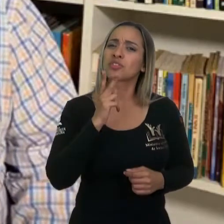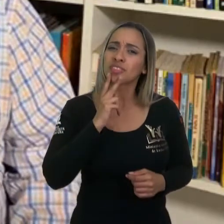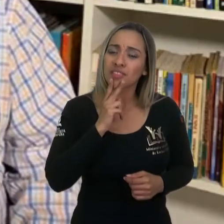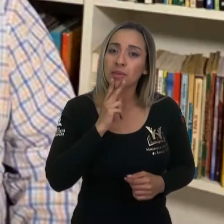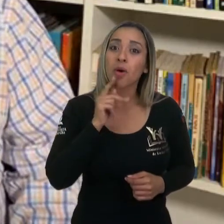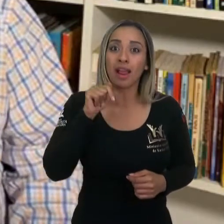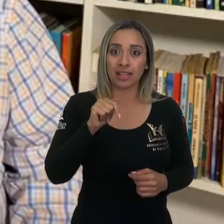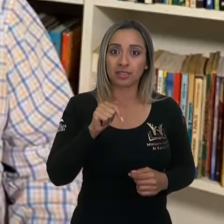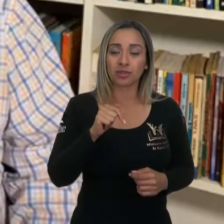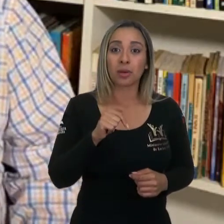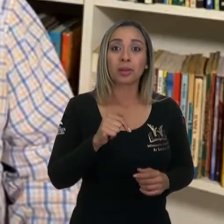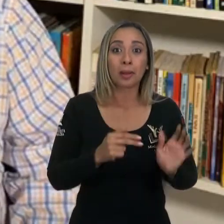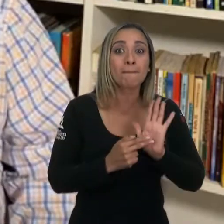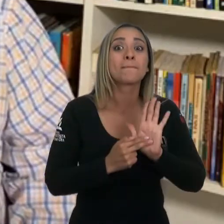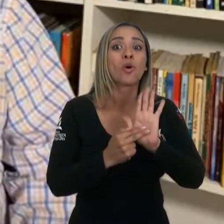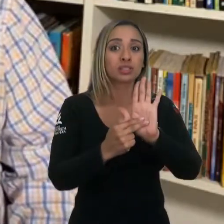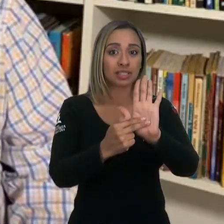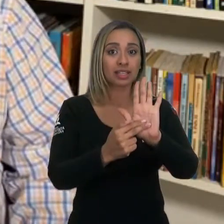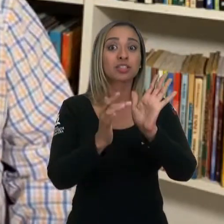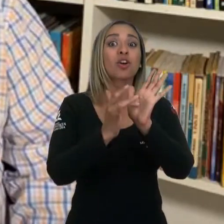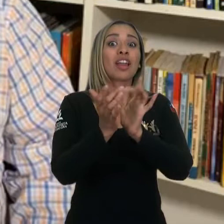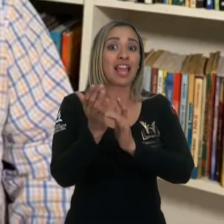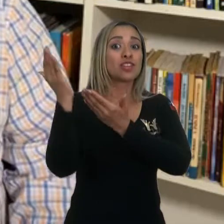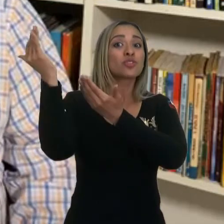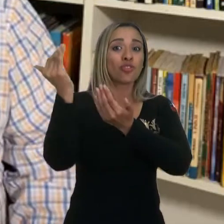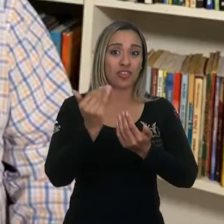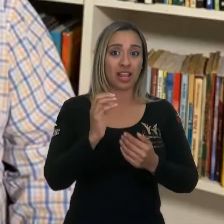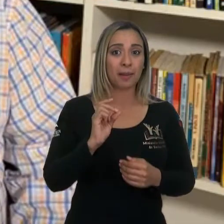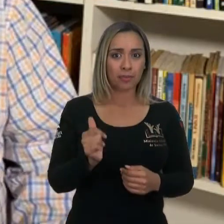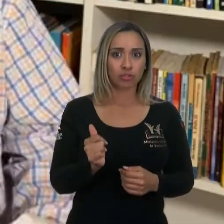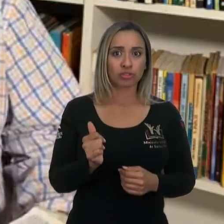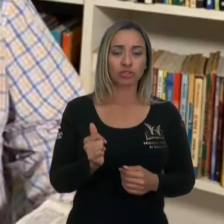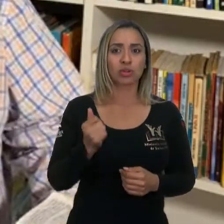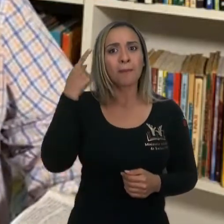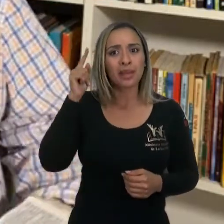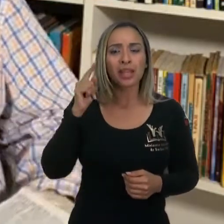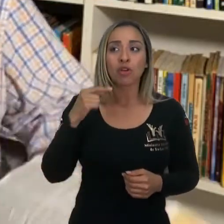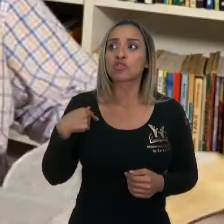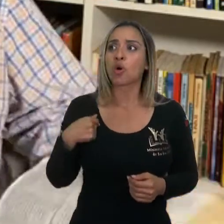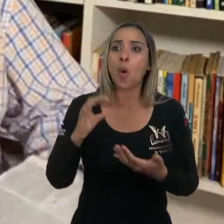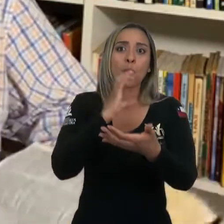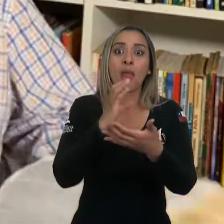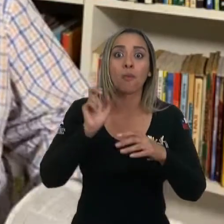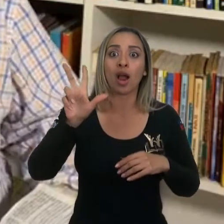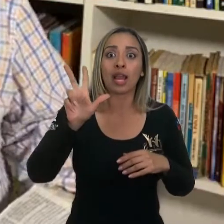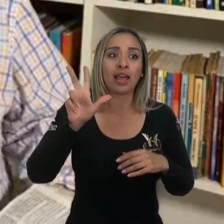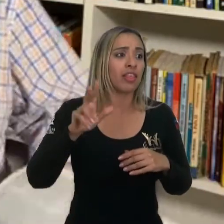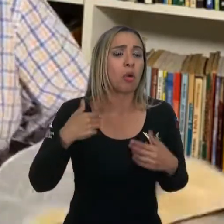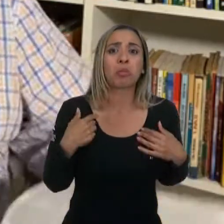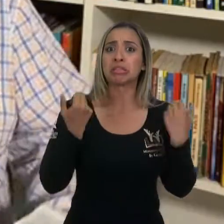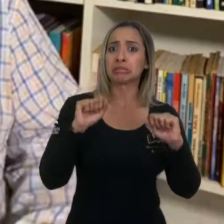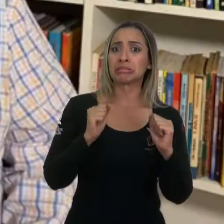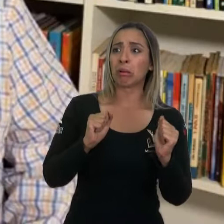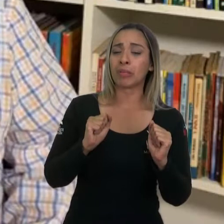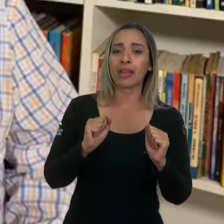es evidencia que el día de la vuelta de Cristo está próximo. Pero de ahí, querer buscar a Dios por miedo, por